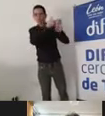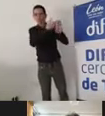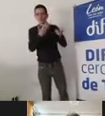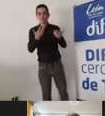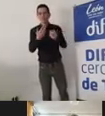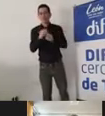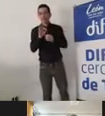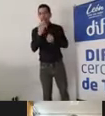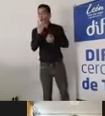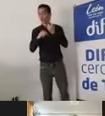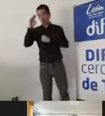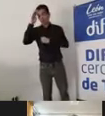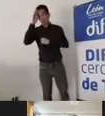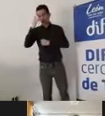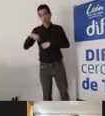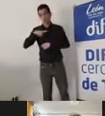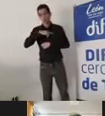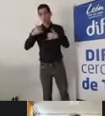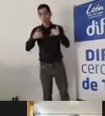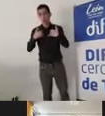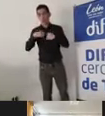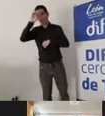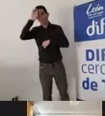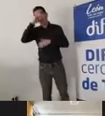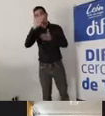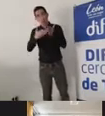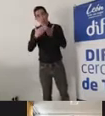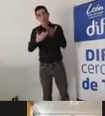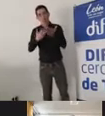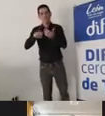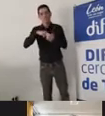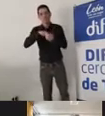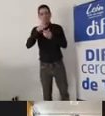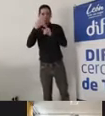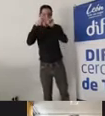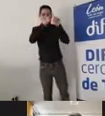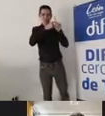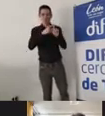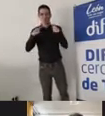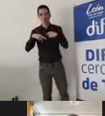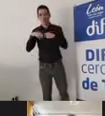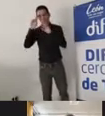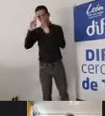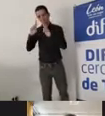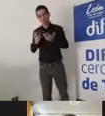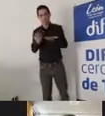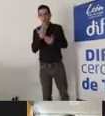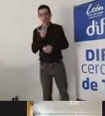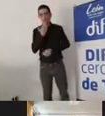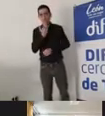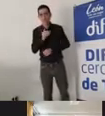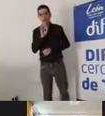lo que cree el estereotipo tradicional y cultural de nuestra región, sino que adicionalmente creen que somos vagos,